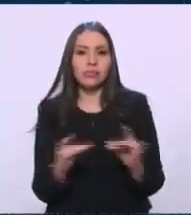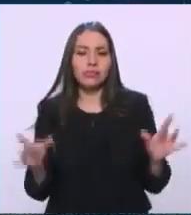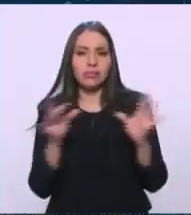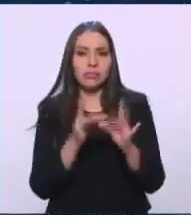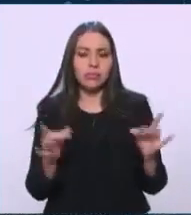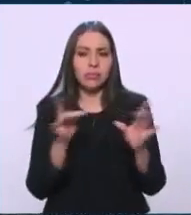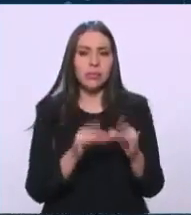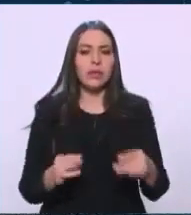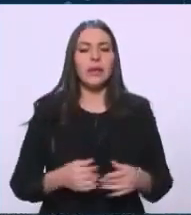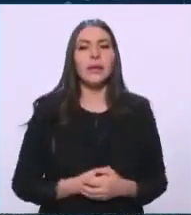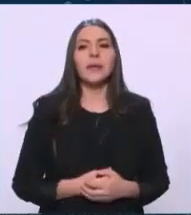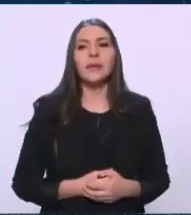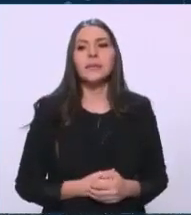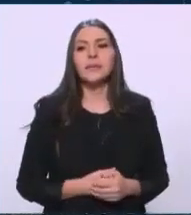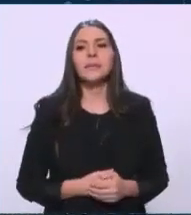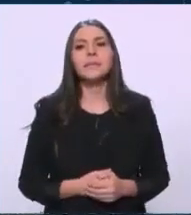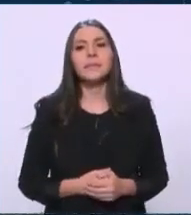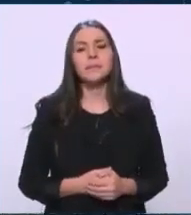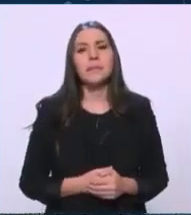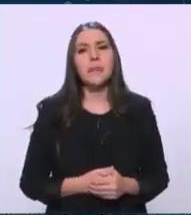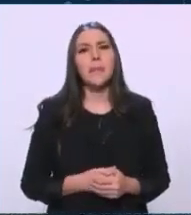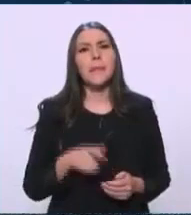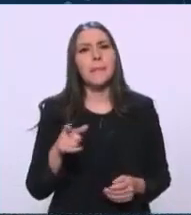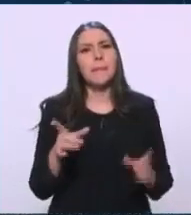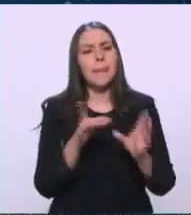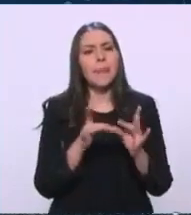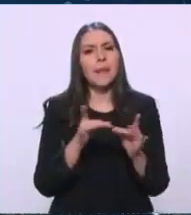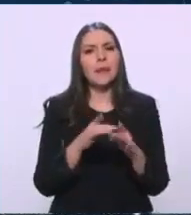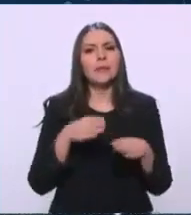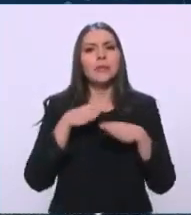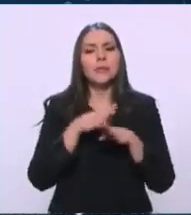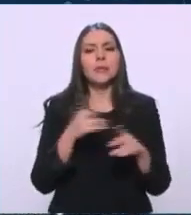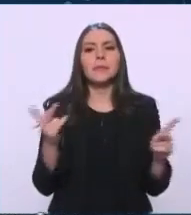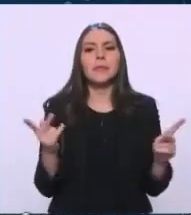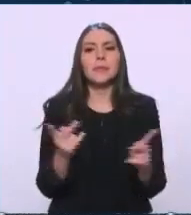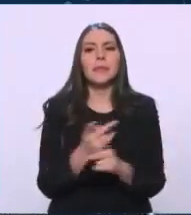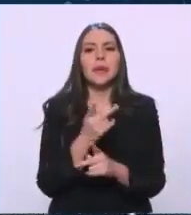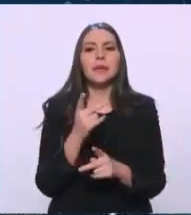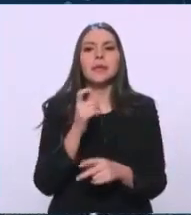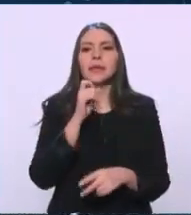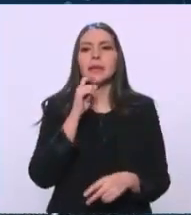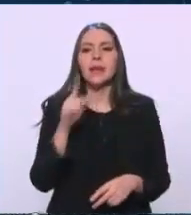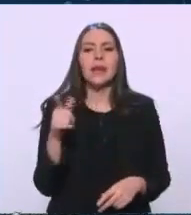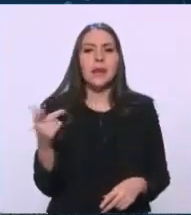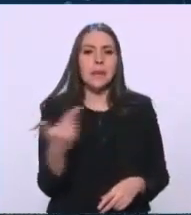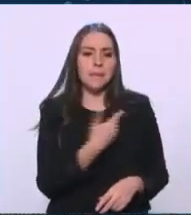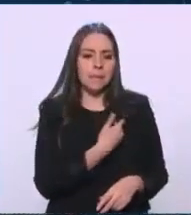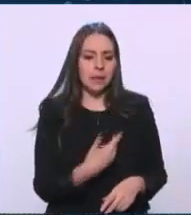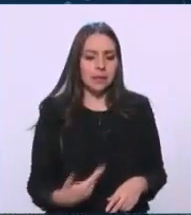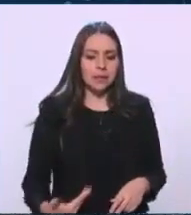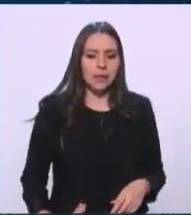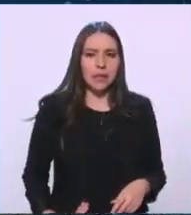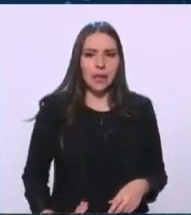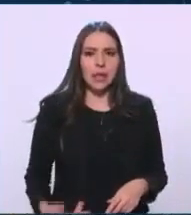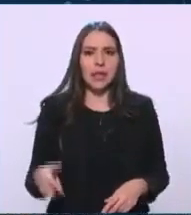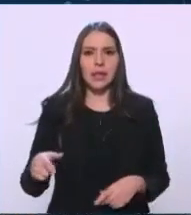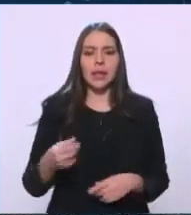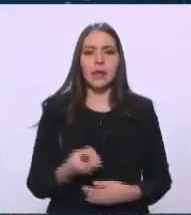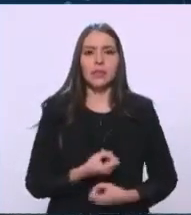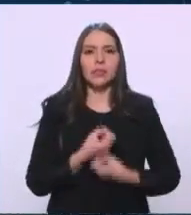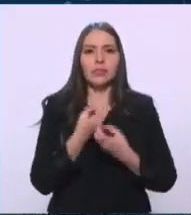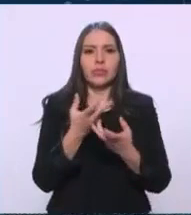la esencia de lo que recoge el discurso del presidente en función de lo que se ha